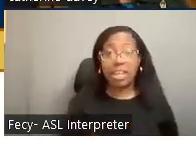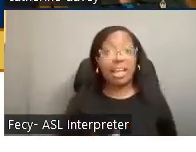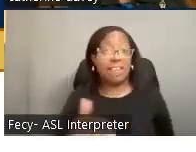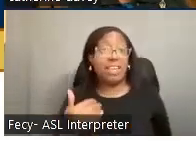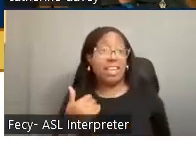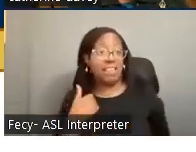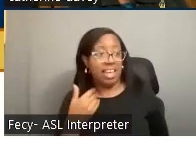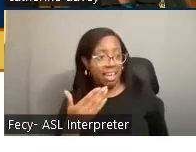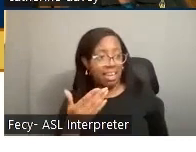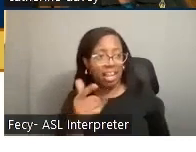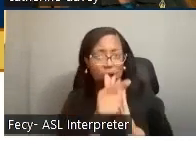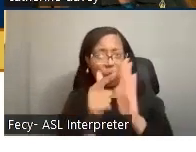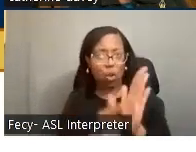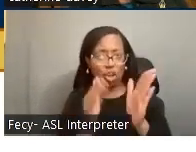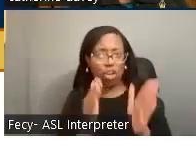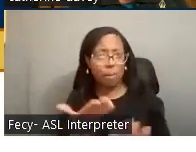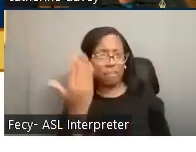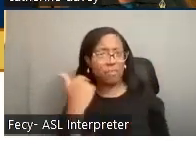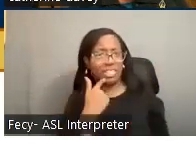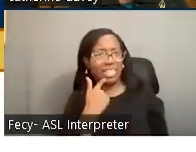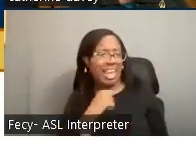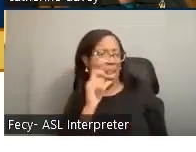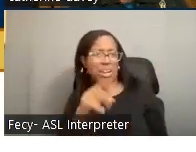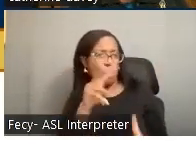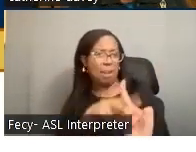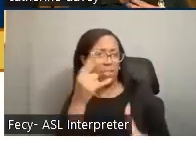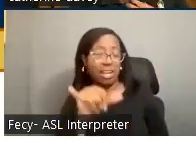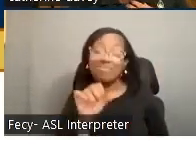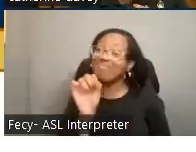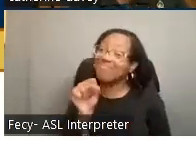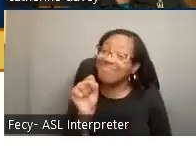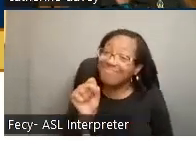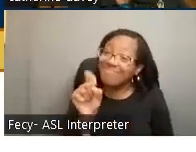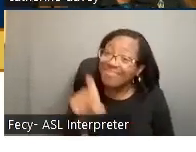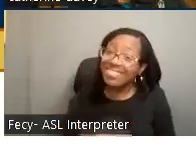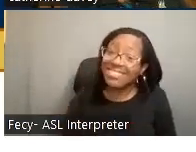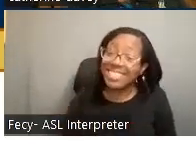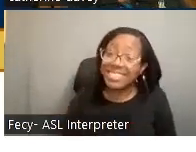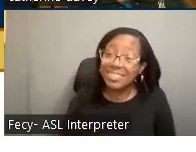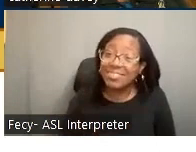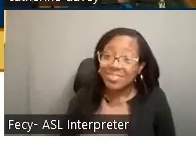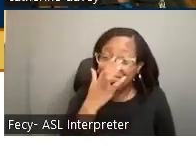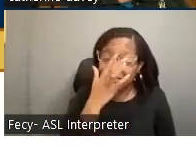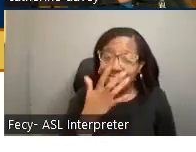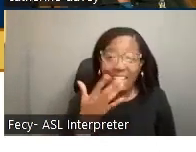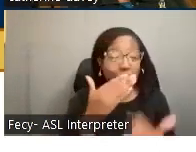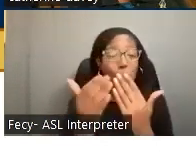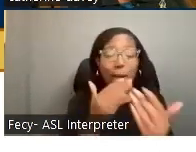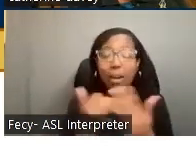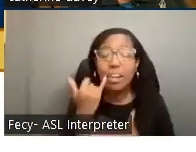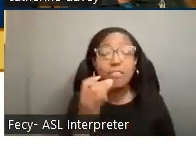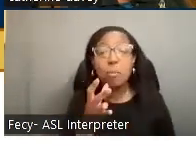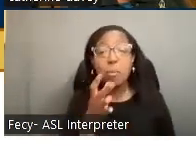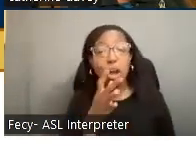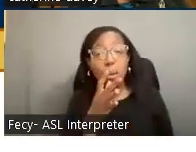Hay mucha gente que se enfada conmigo y me dicen, yo no necesito hacerlo. Yo le digo, sí, tiene que hacerlo